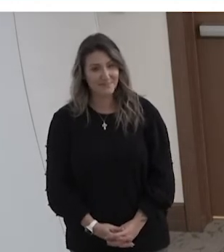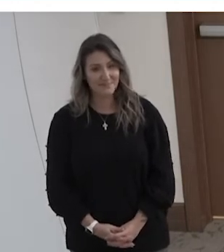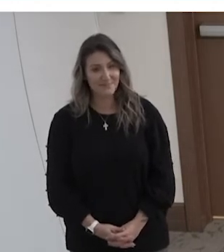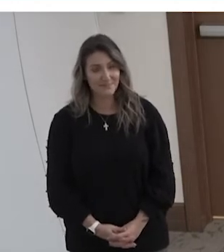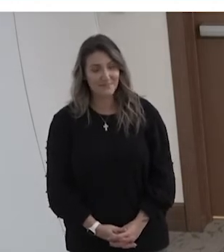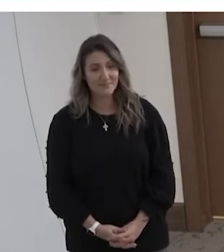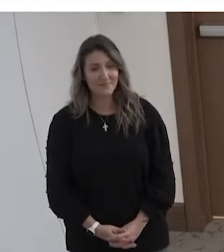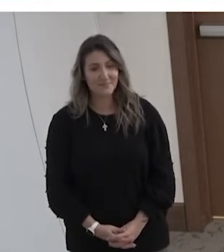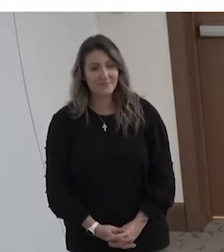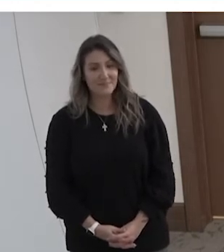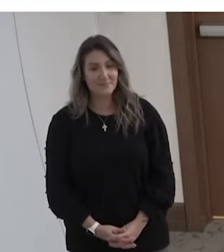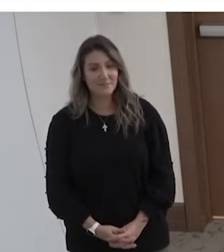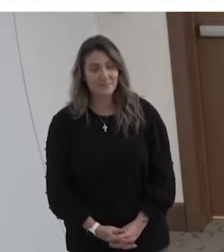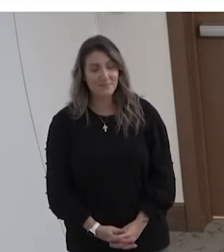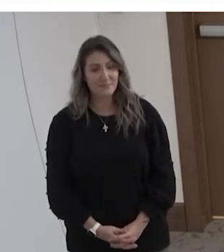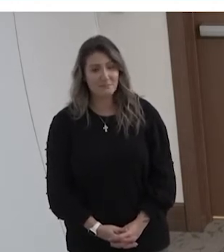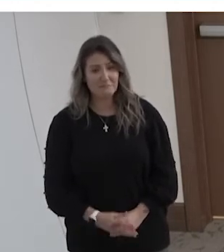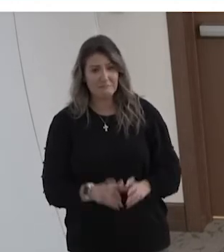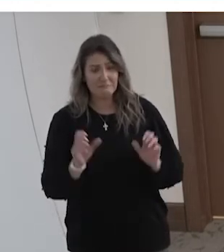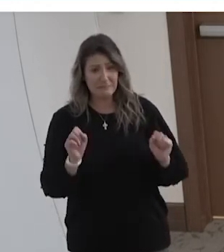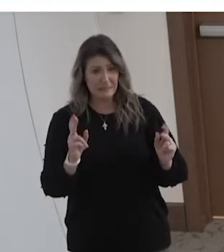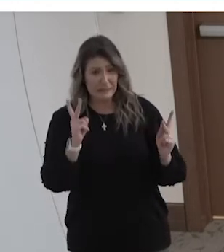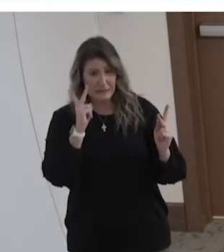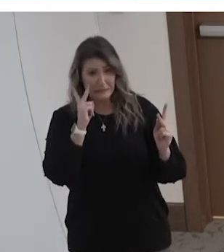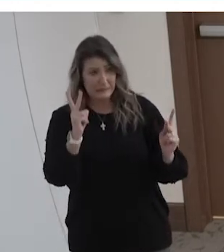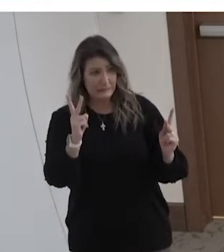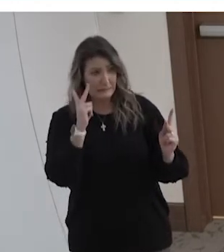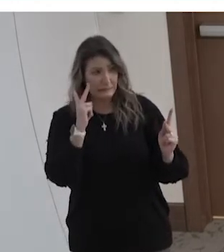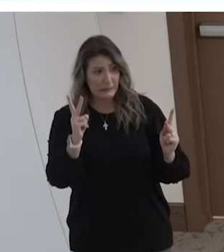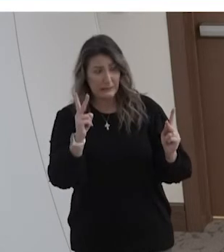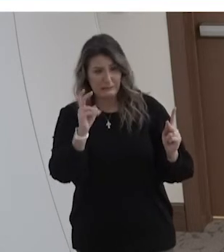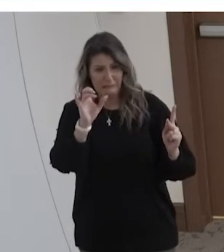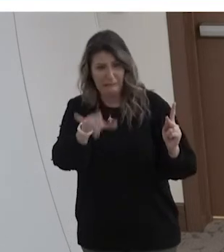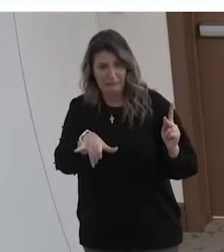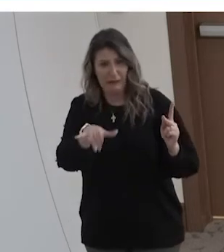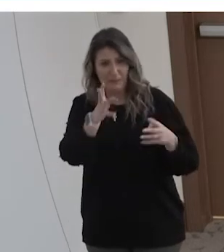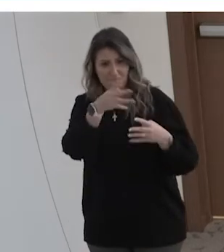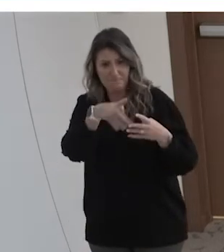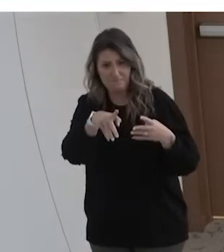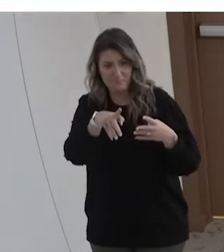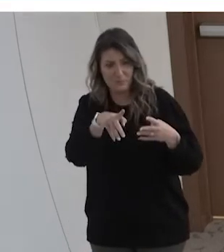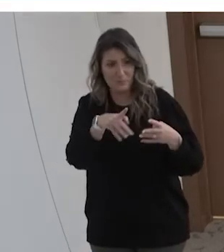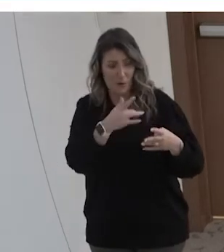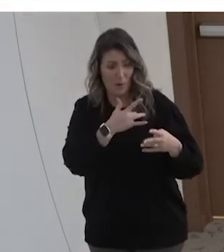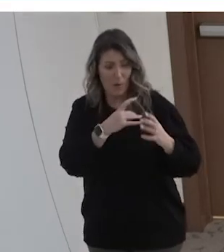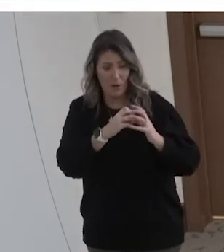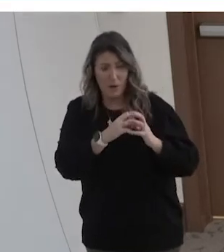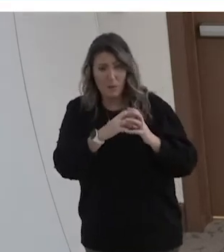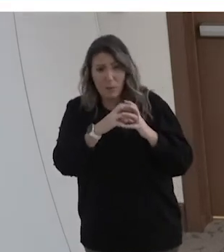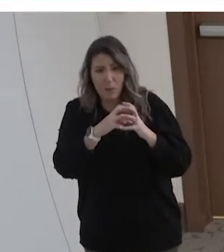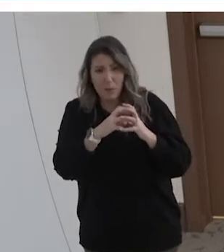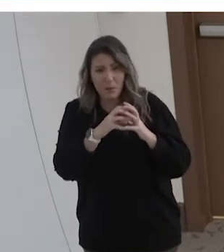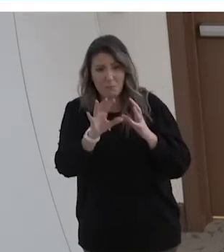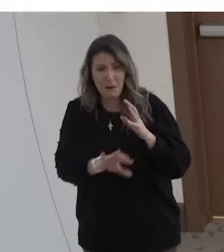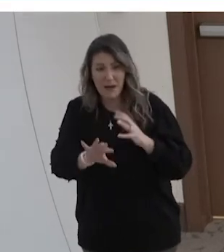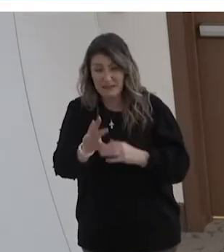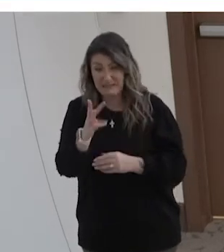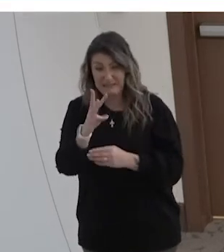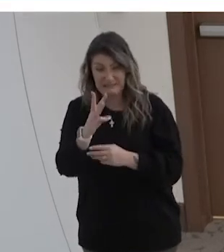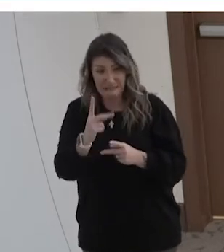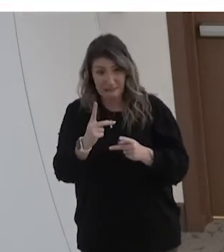corazón. And you can see in this figure that inflammation around the heart is about 16